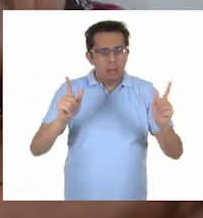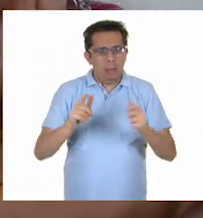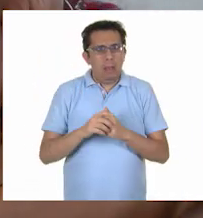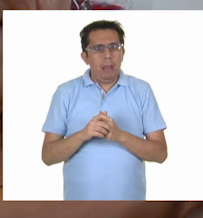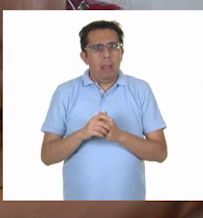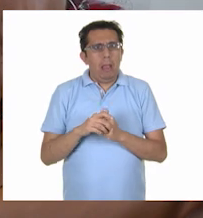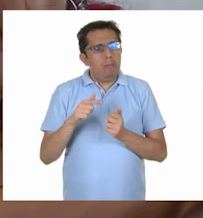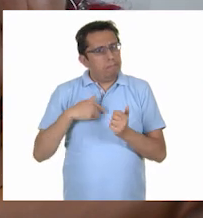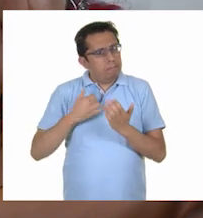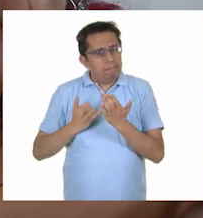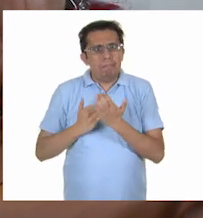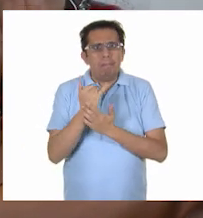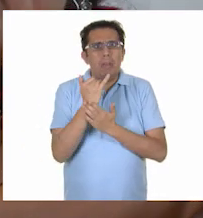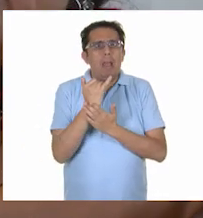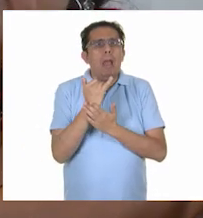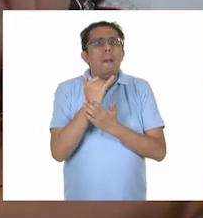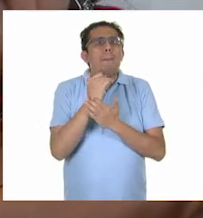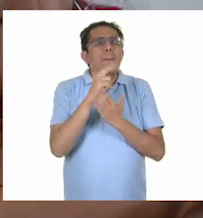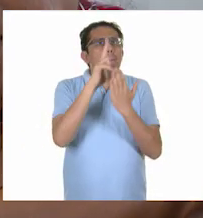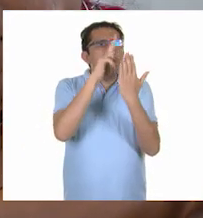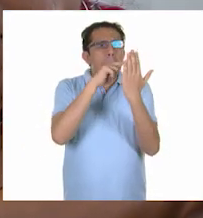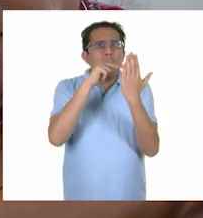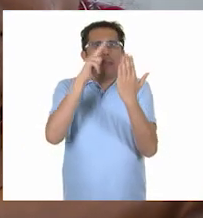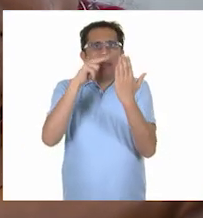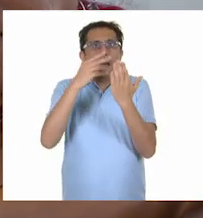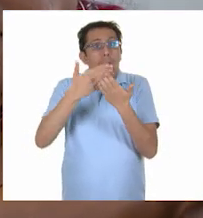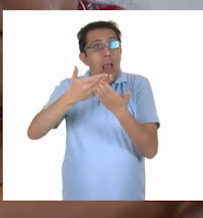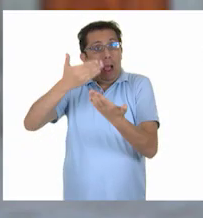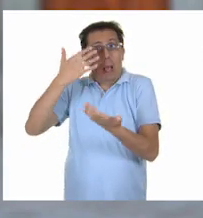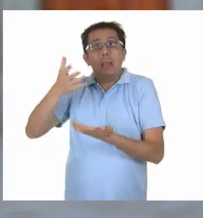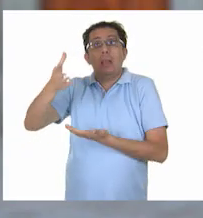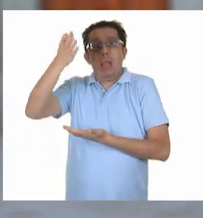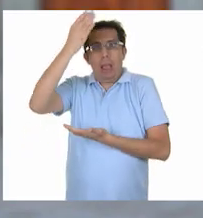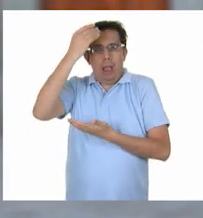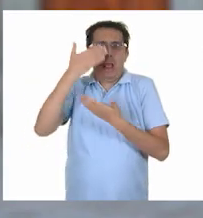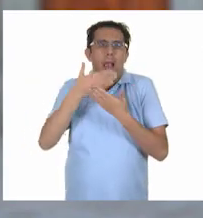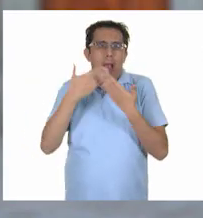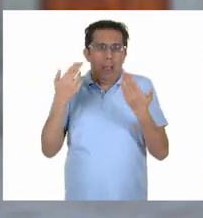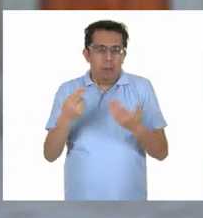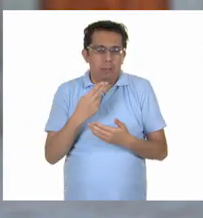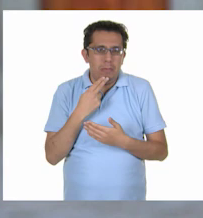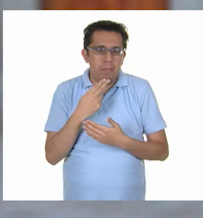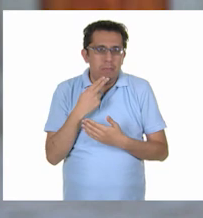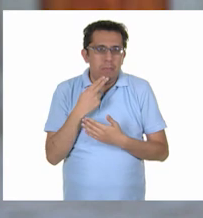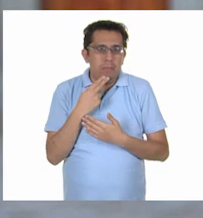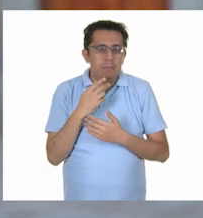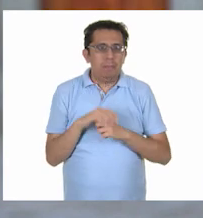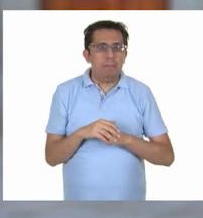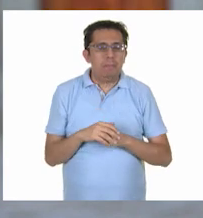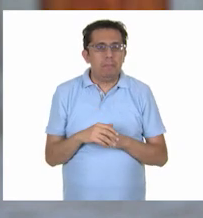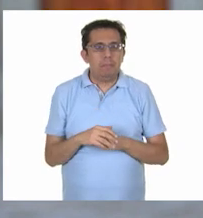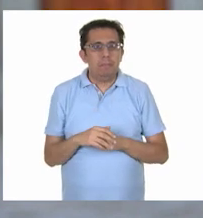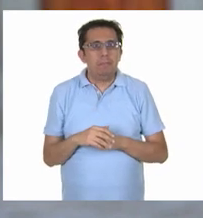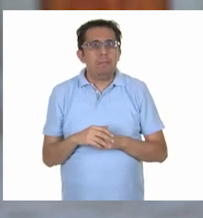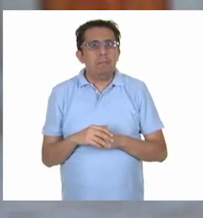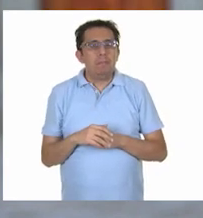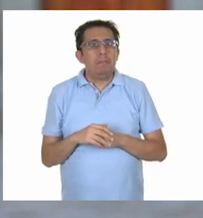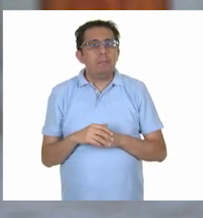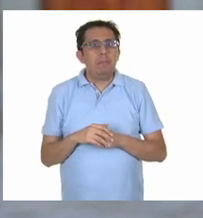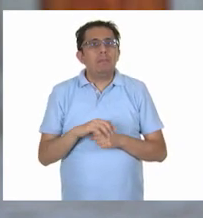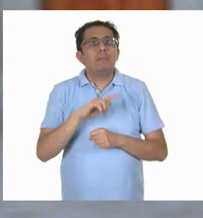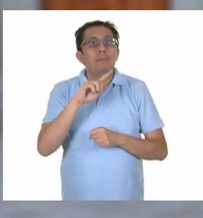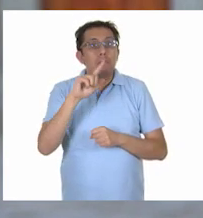decide pintar la obra con ese didactismo. Cuando regresó de Europa ya conoció a Orozco y le llegó